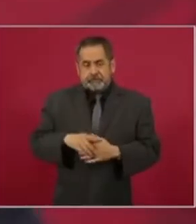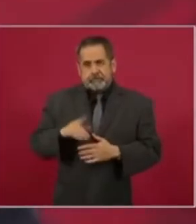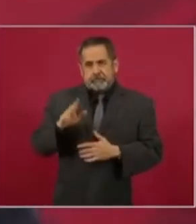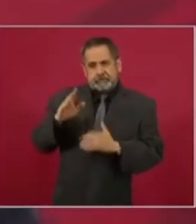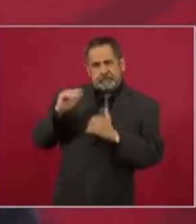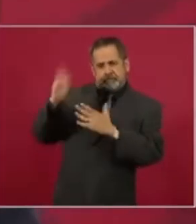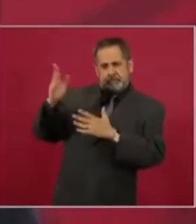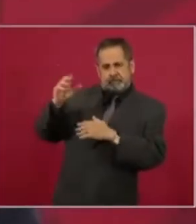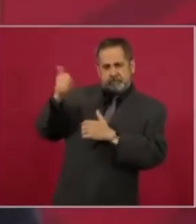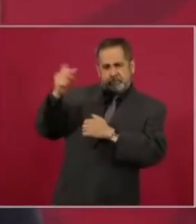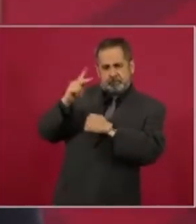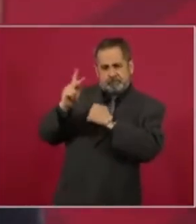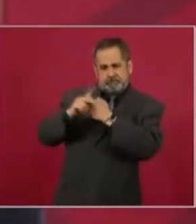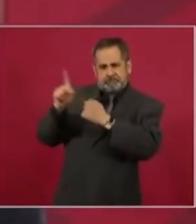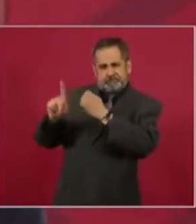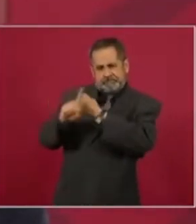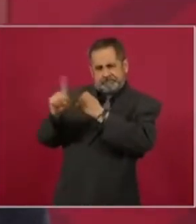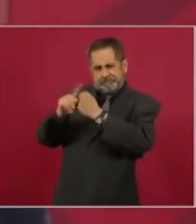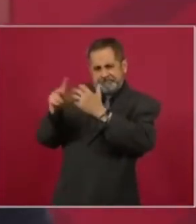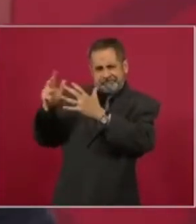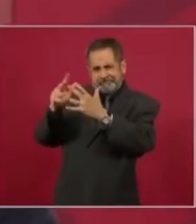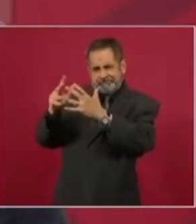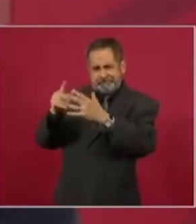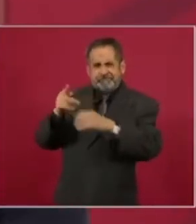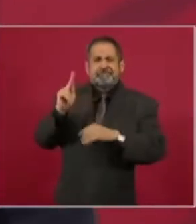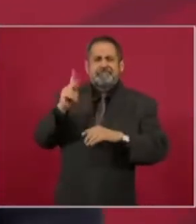externo que